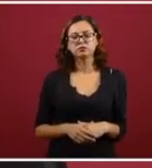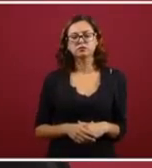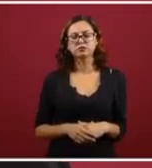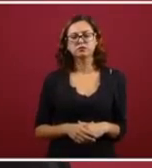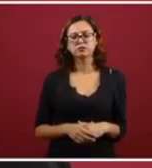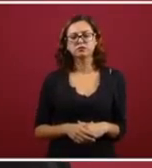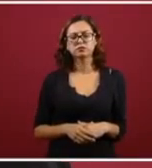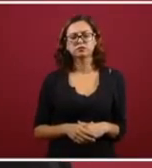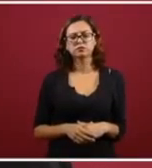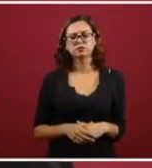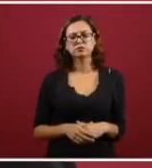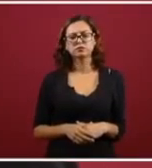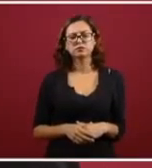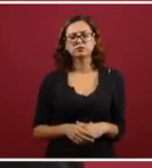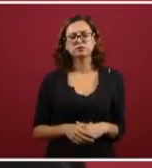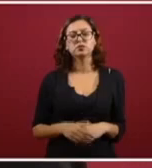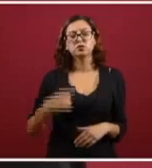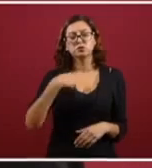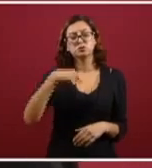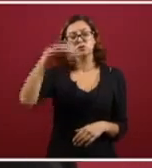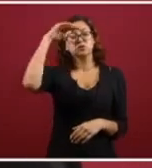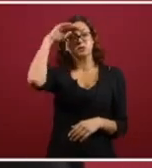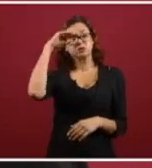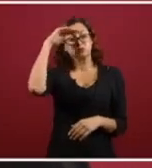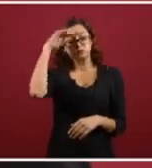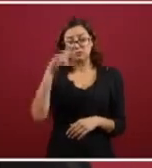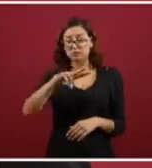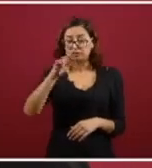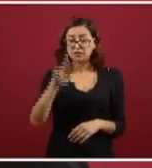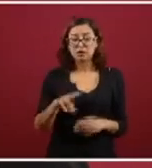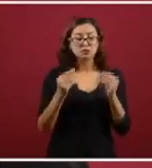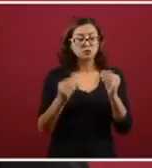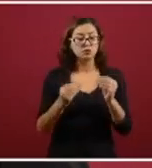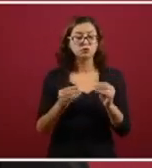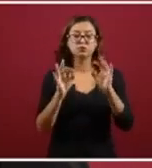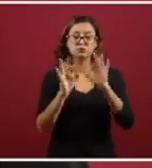Considero que es muy importante